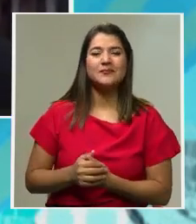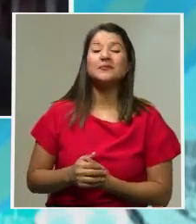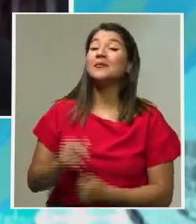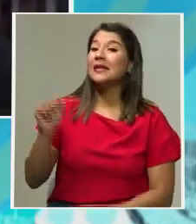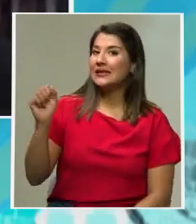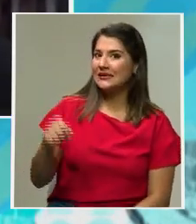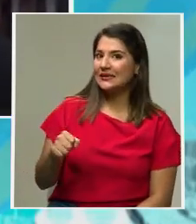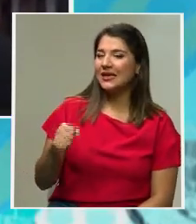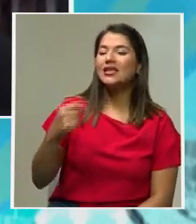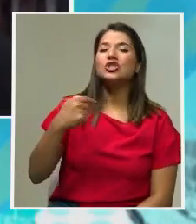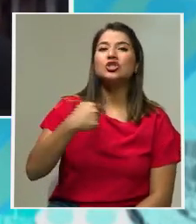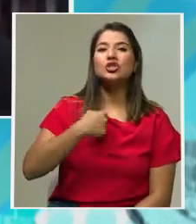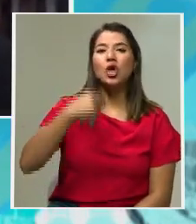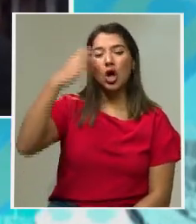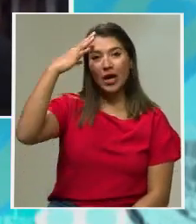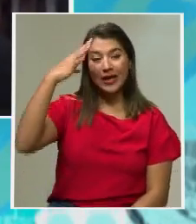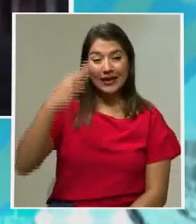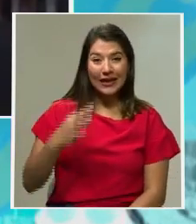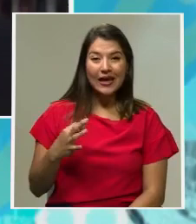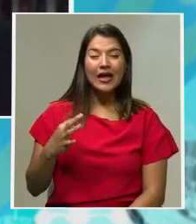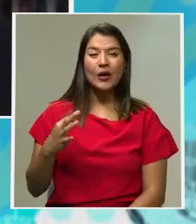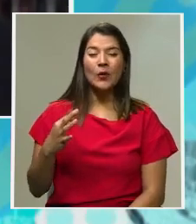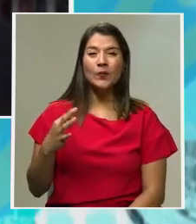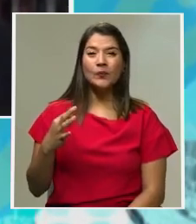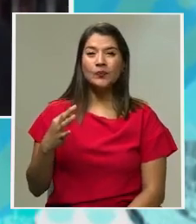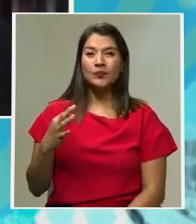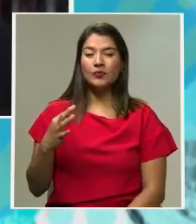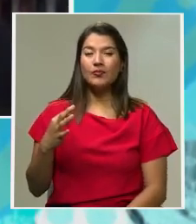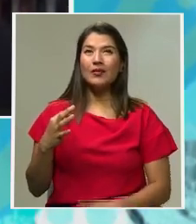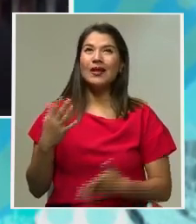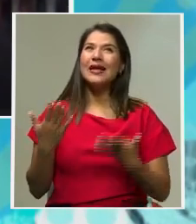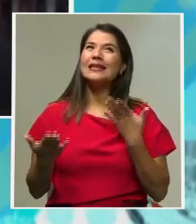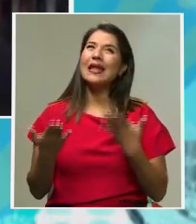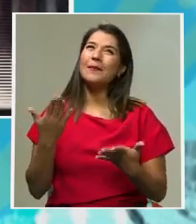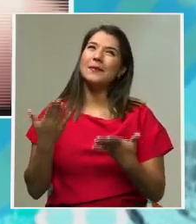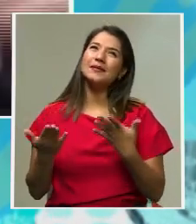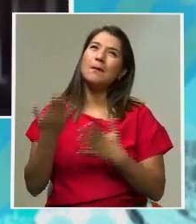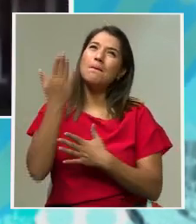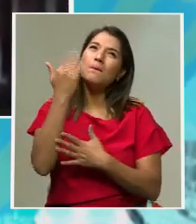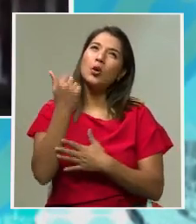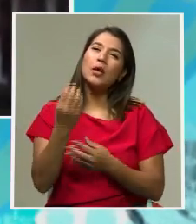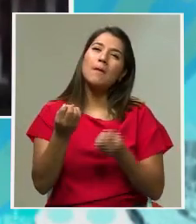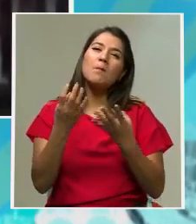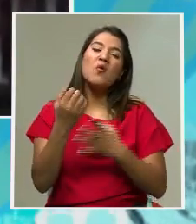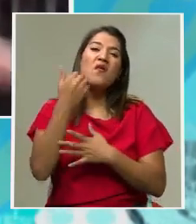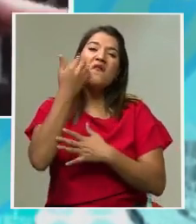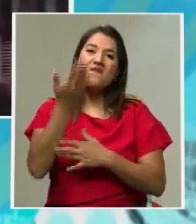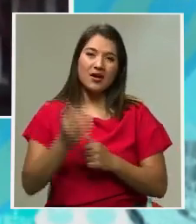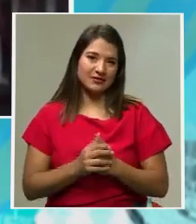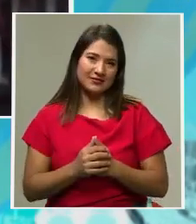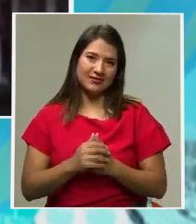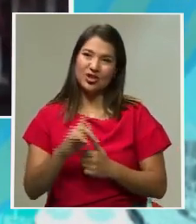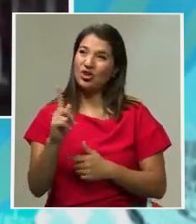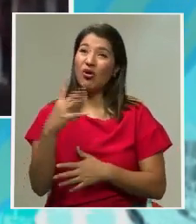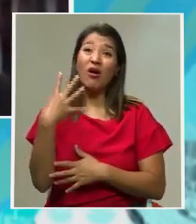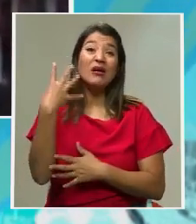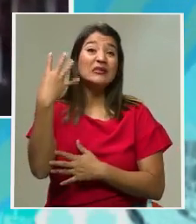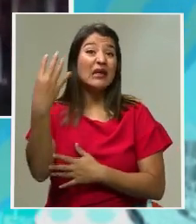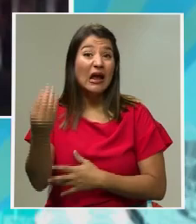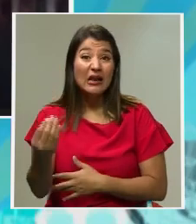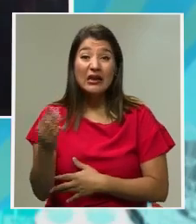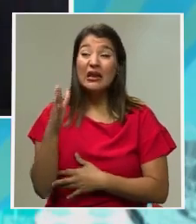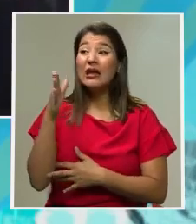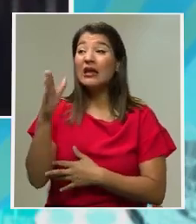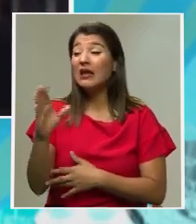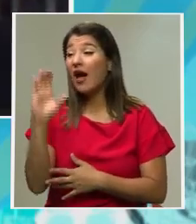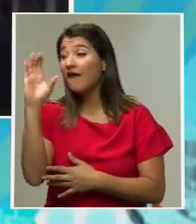creo que la facilidad, digamos, ¿verdad? No hay que salir, buscar parqueo, el